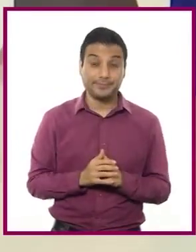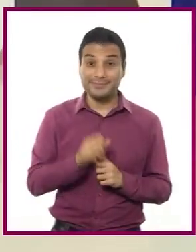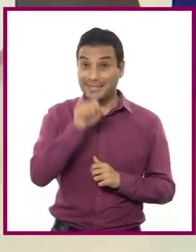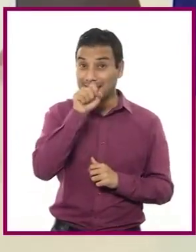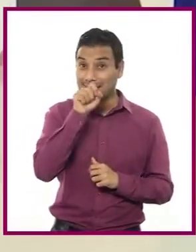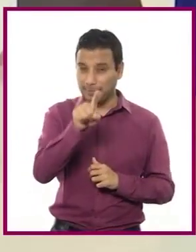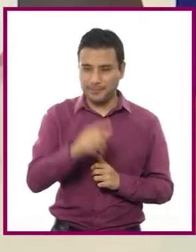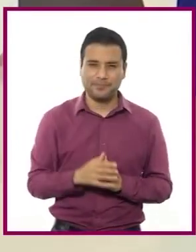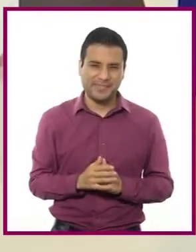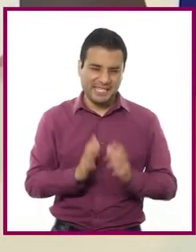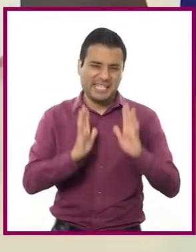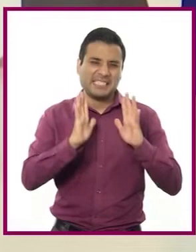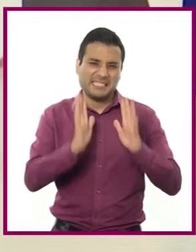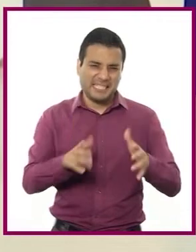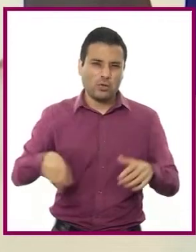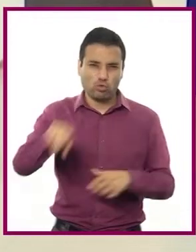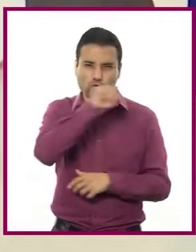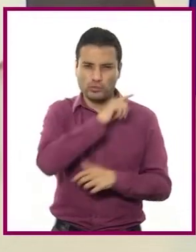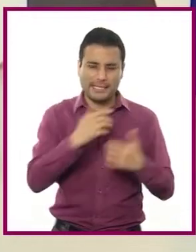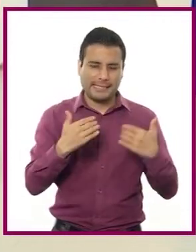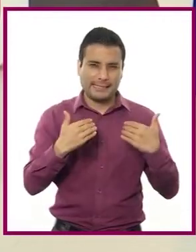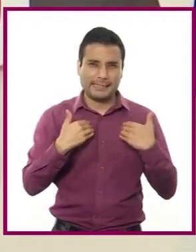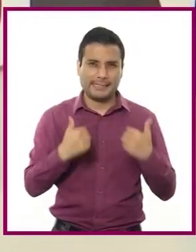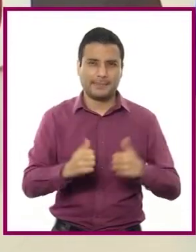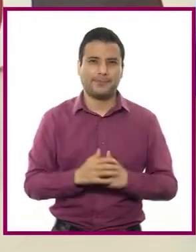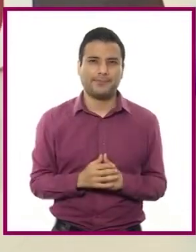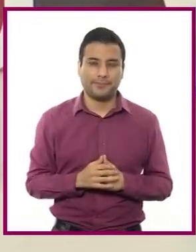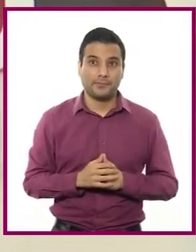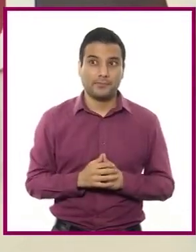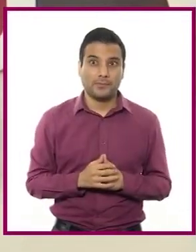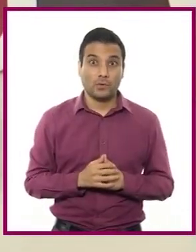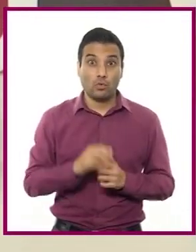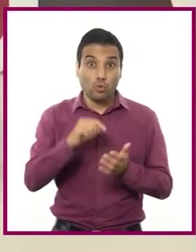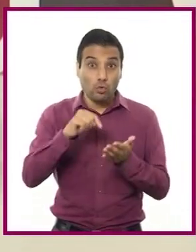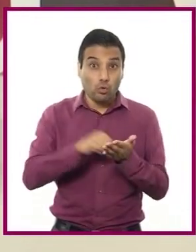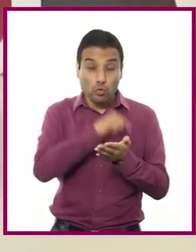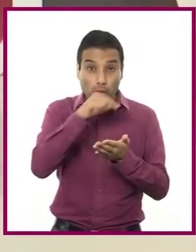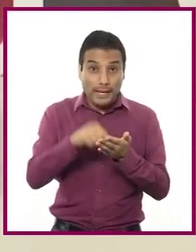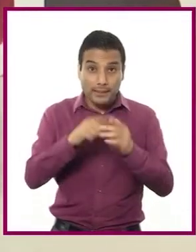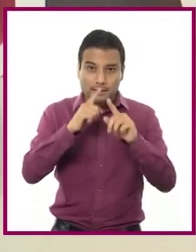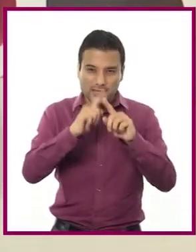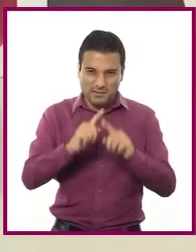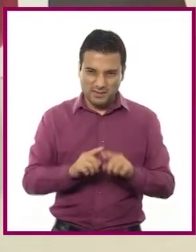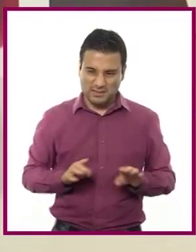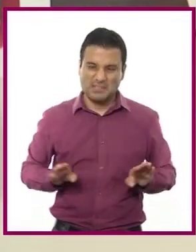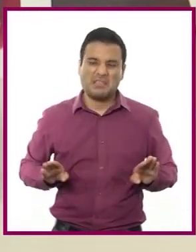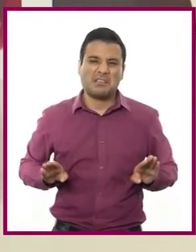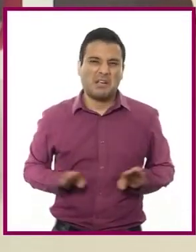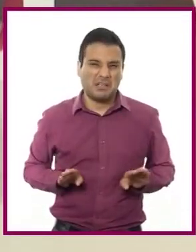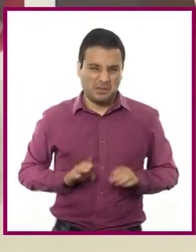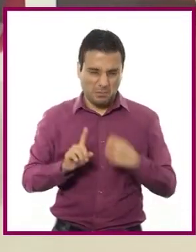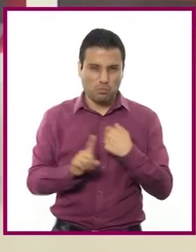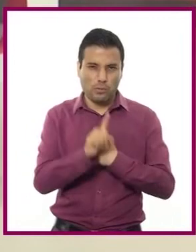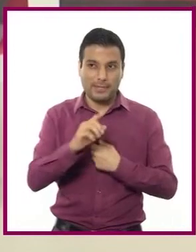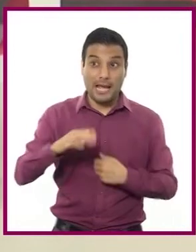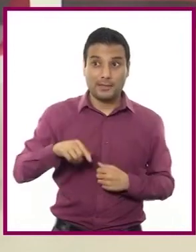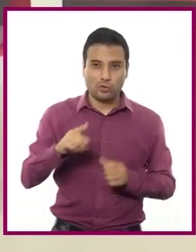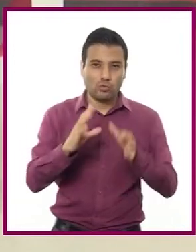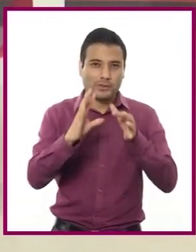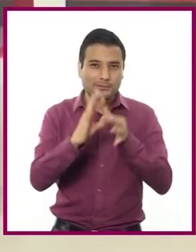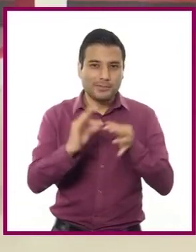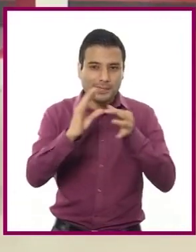que dependiendo del lugar, los problemas son diferentes. Por ejemplo, cuando usted nos mencionó acerca de